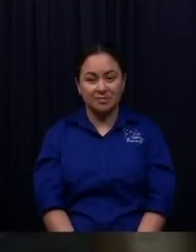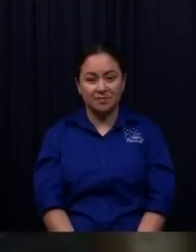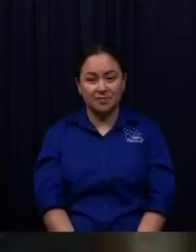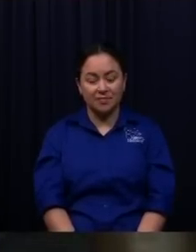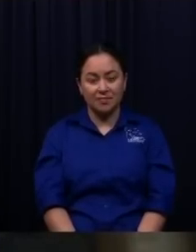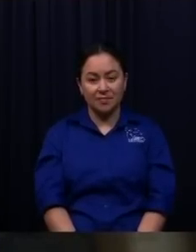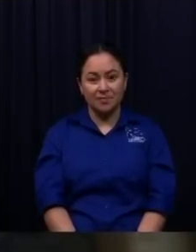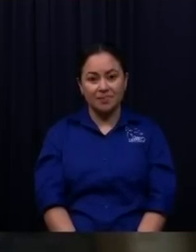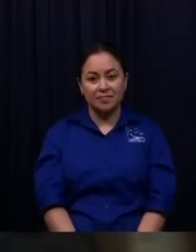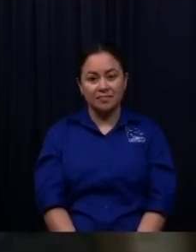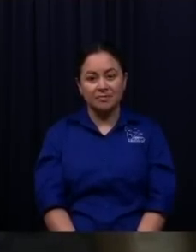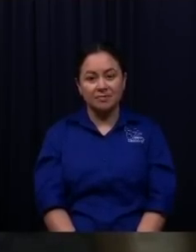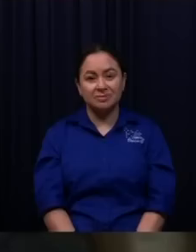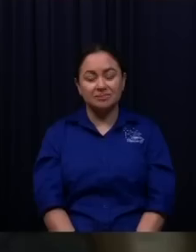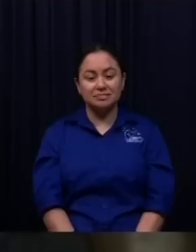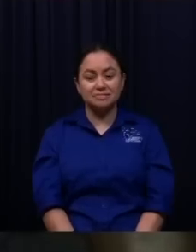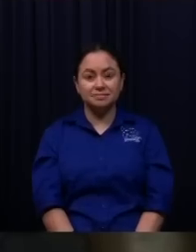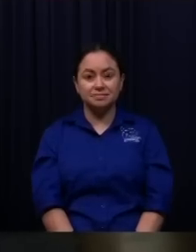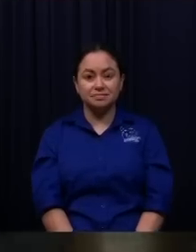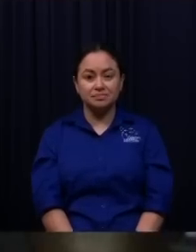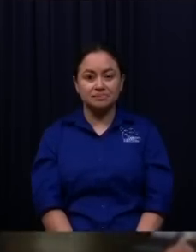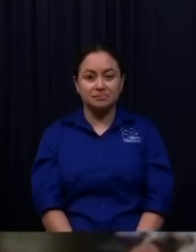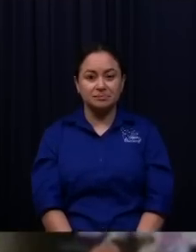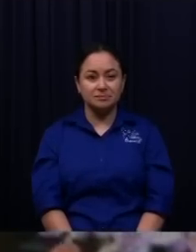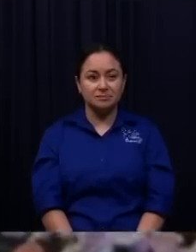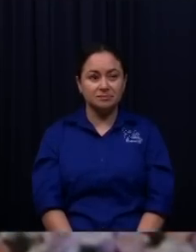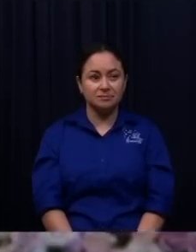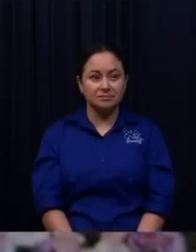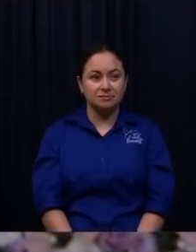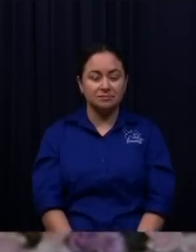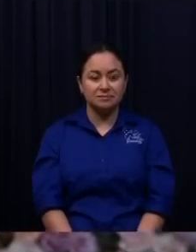quedé con una. Pues claro.